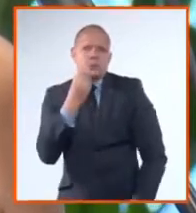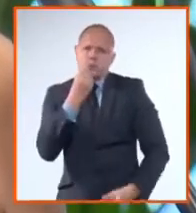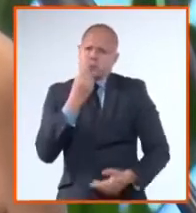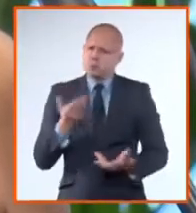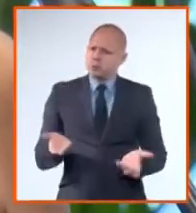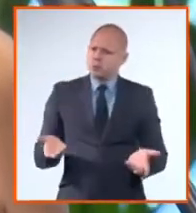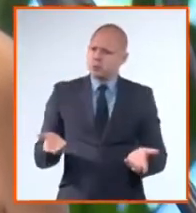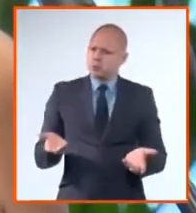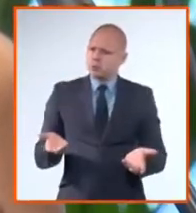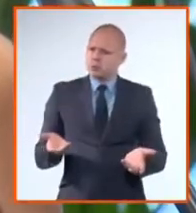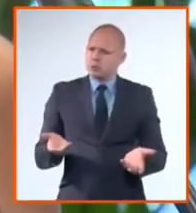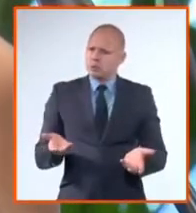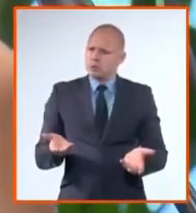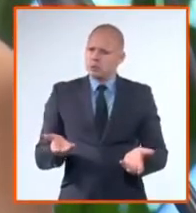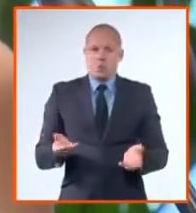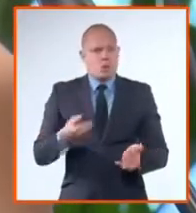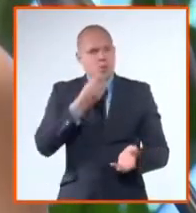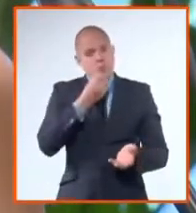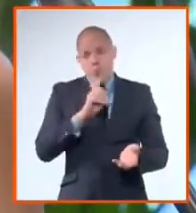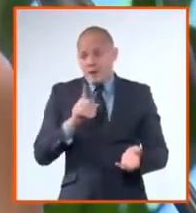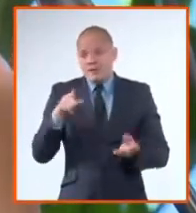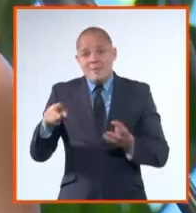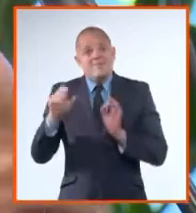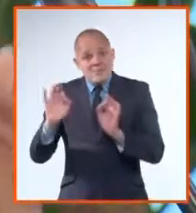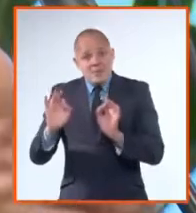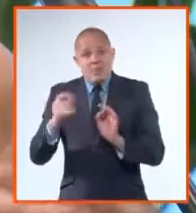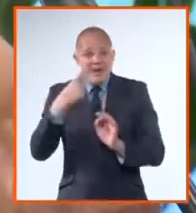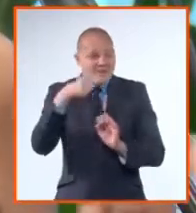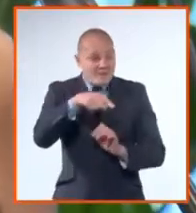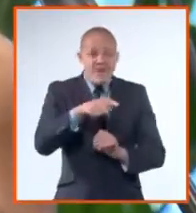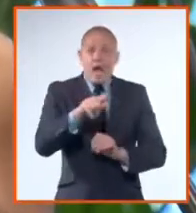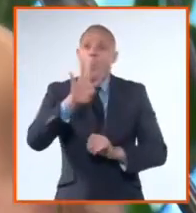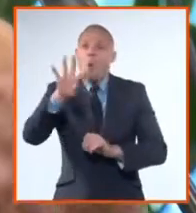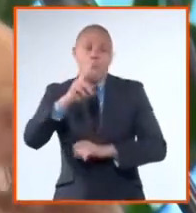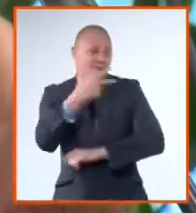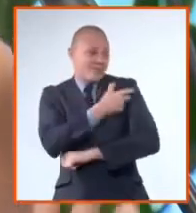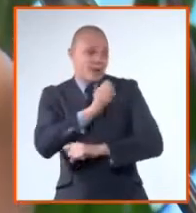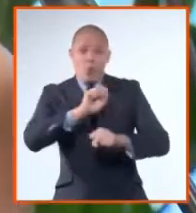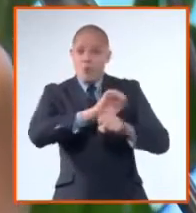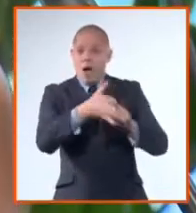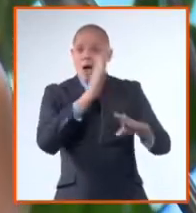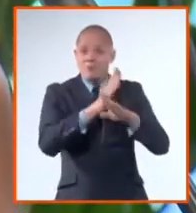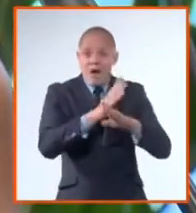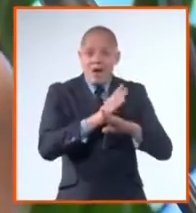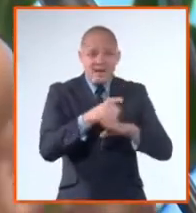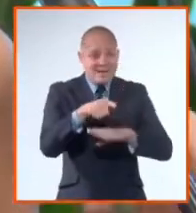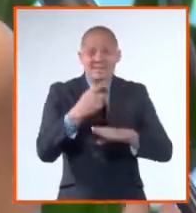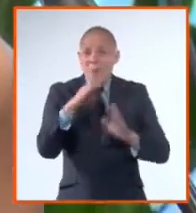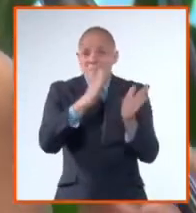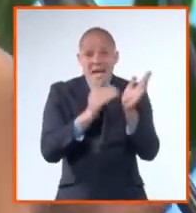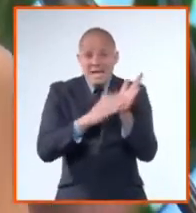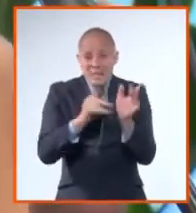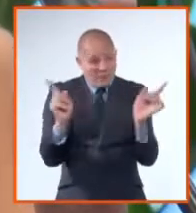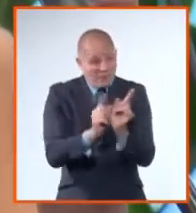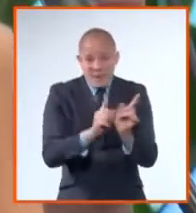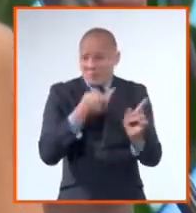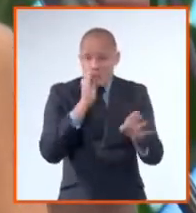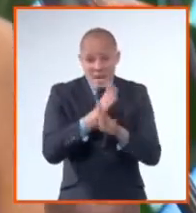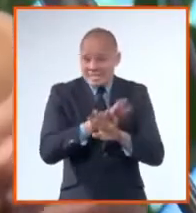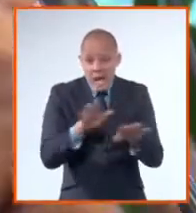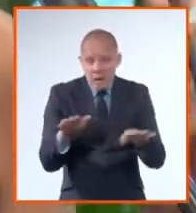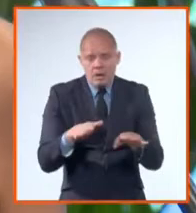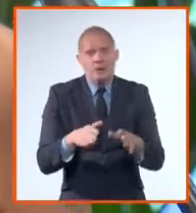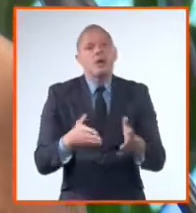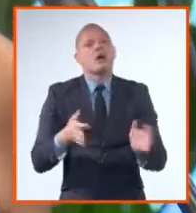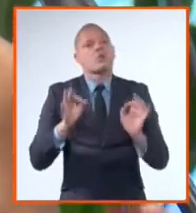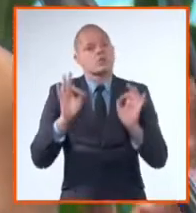segundo lugar, yo creo que un aprendizaje positivo ha sido lo que hemos hecho en términos de reposicionamiento y reevaluación de medicamentos. O sea, hemos aprendido que